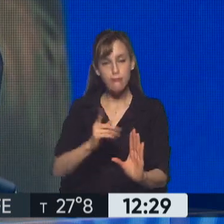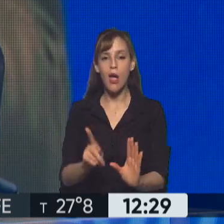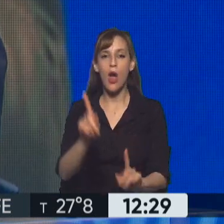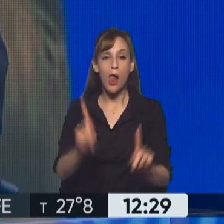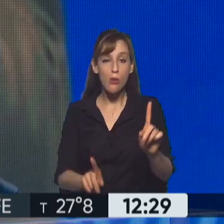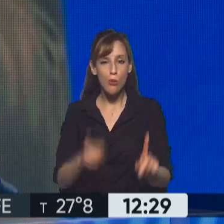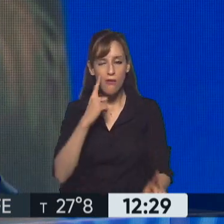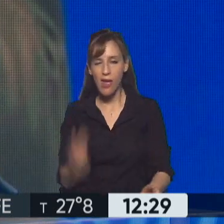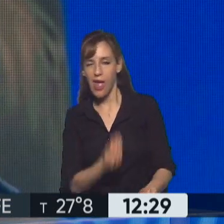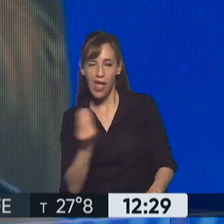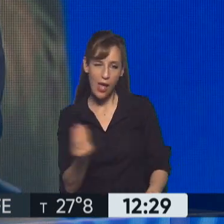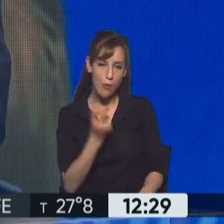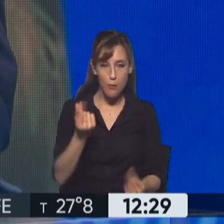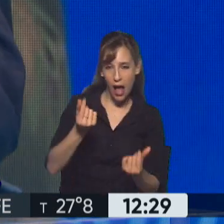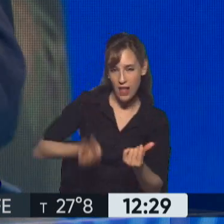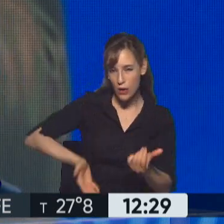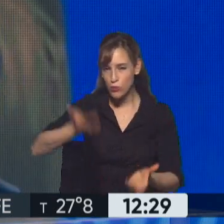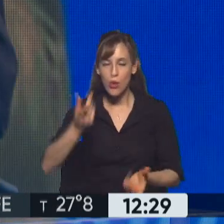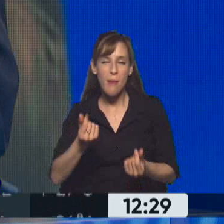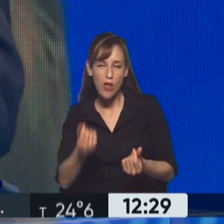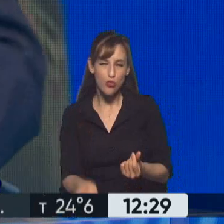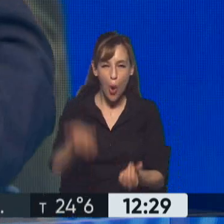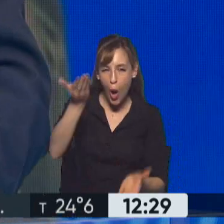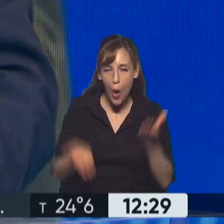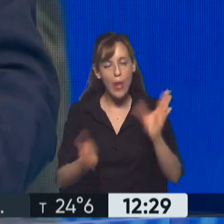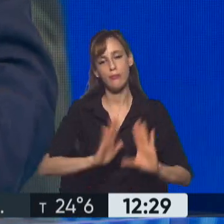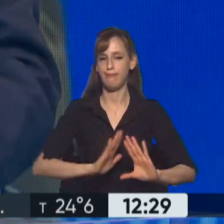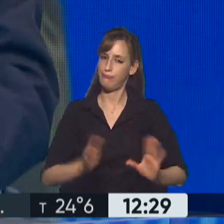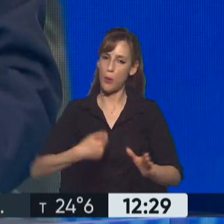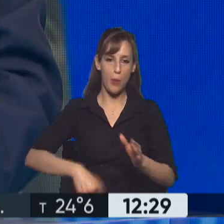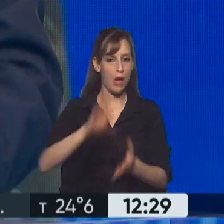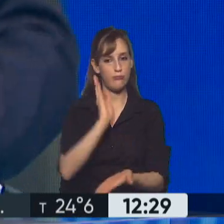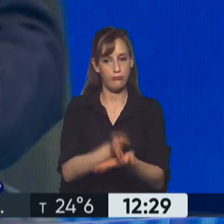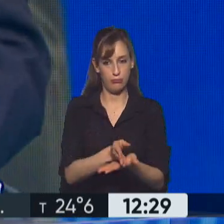se aprovechan de esto para tener ganancias extraordinarias. Al lado de él estaba sentado